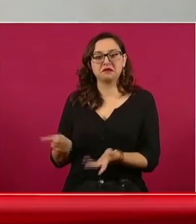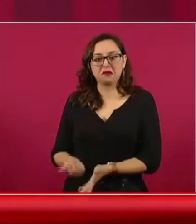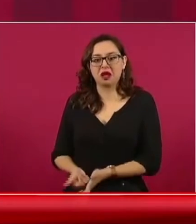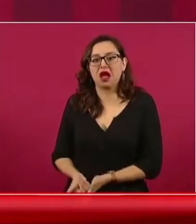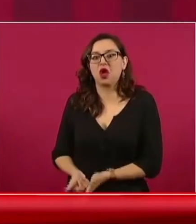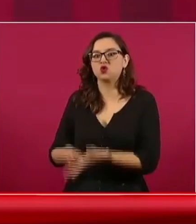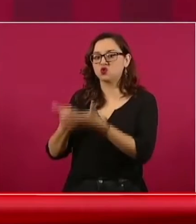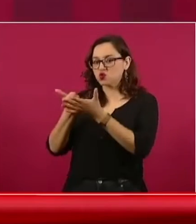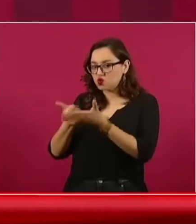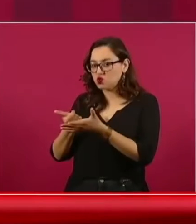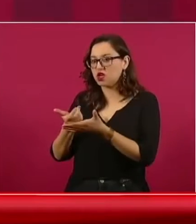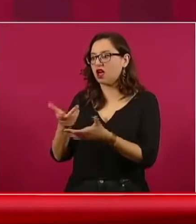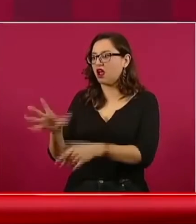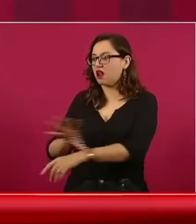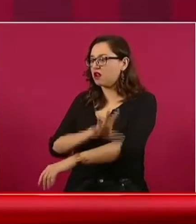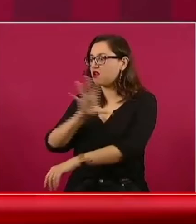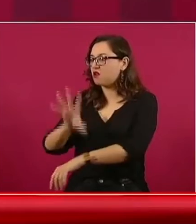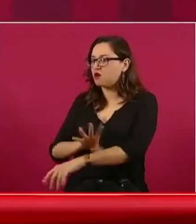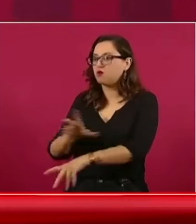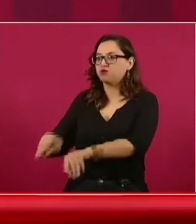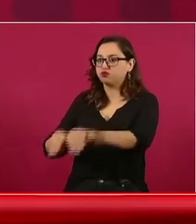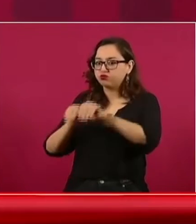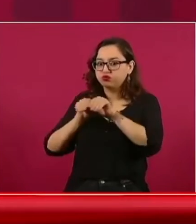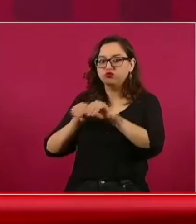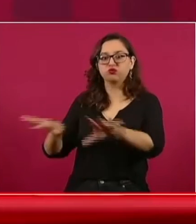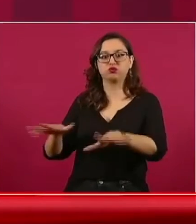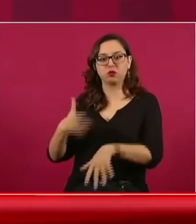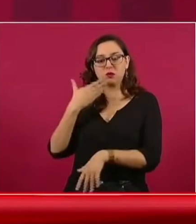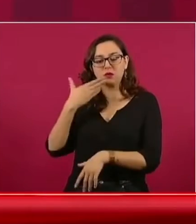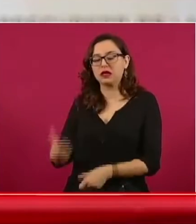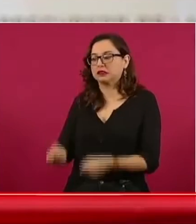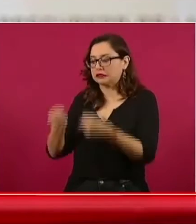tener el abasto de luz es seguro